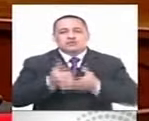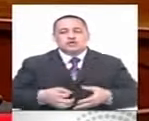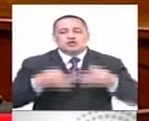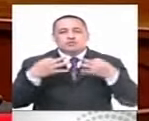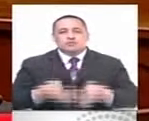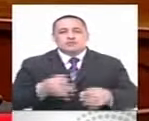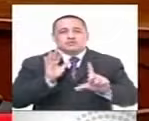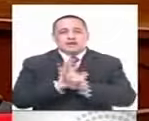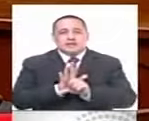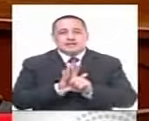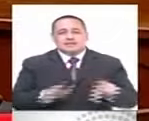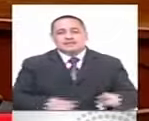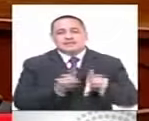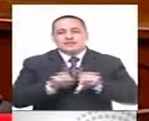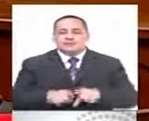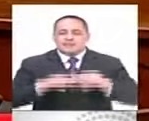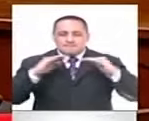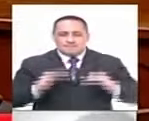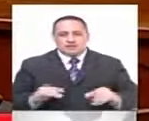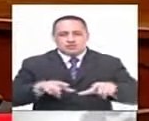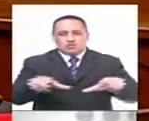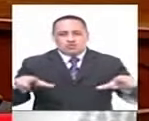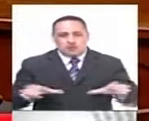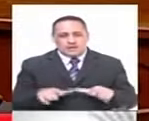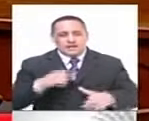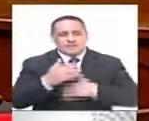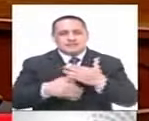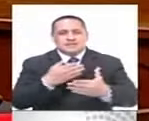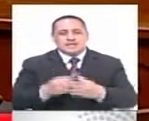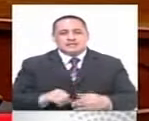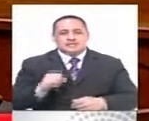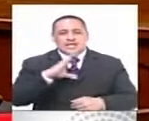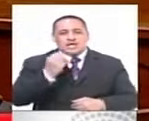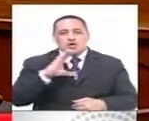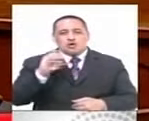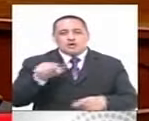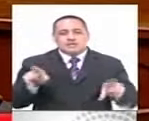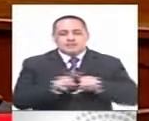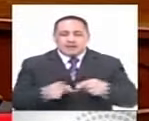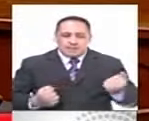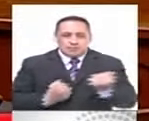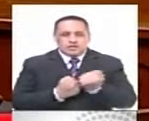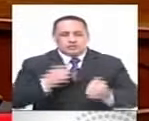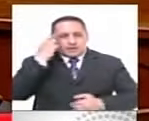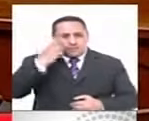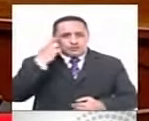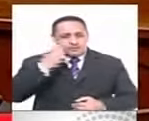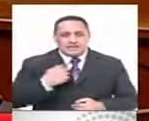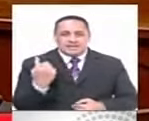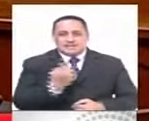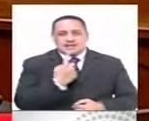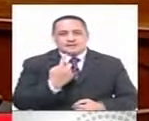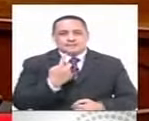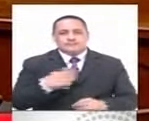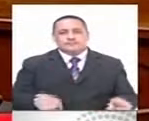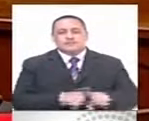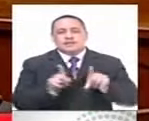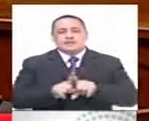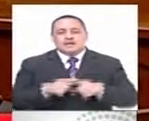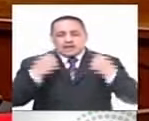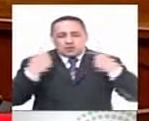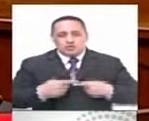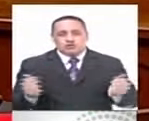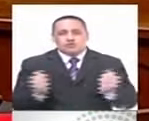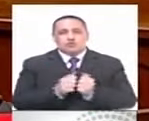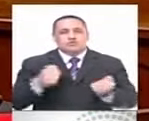de la ley y a reducir las áreas de producción de coca, impulsando la política de cultivos alternativos. En coordinación